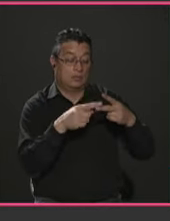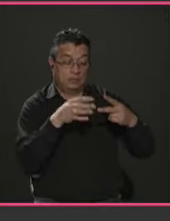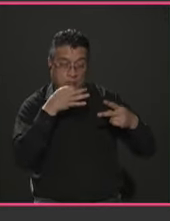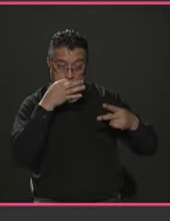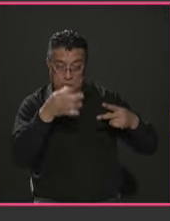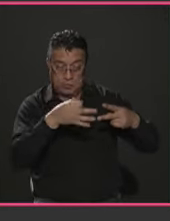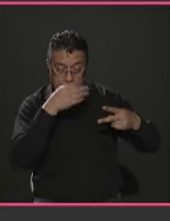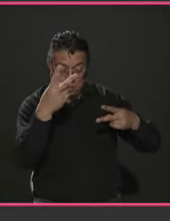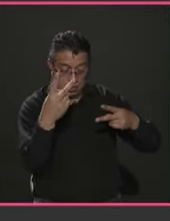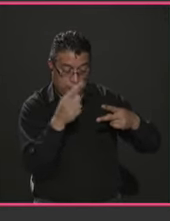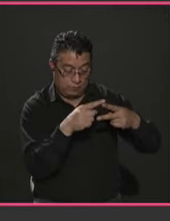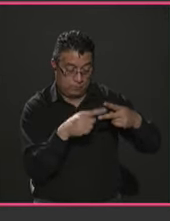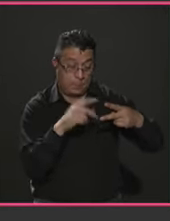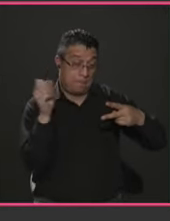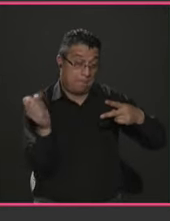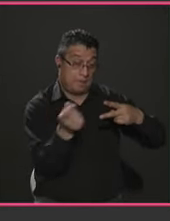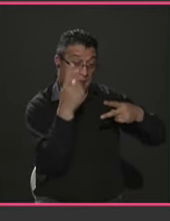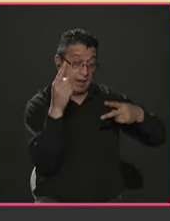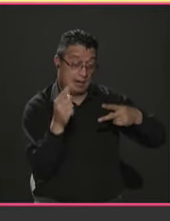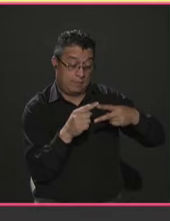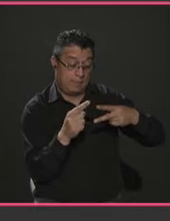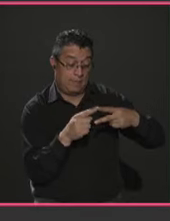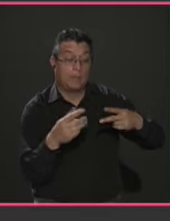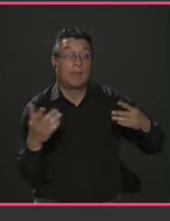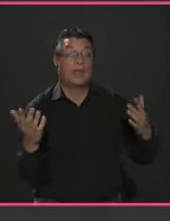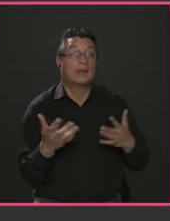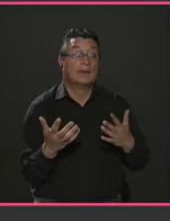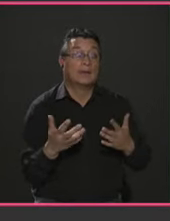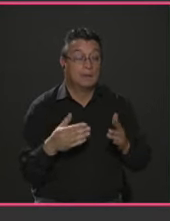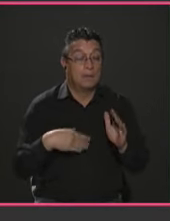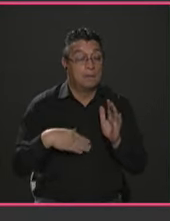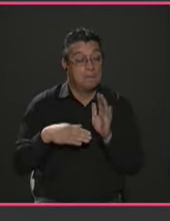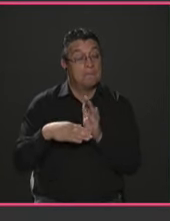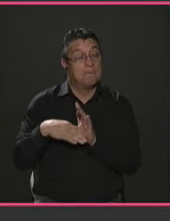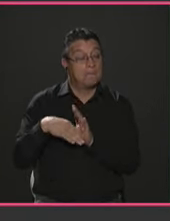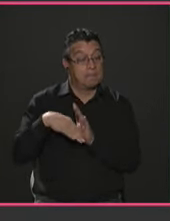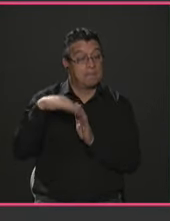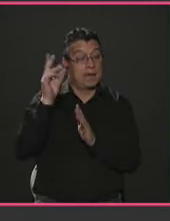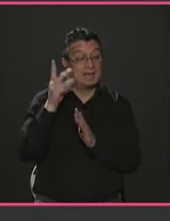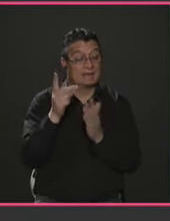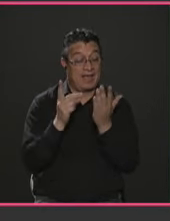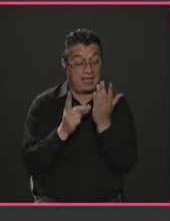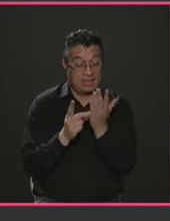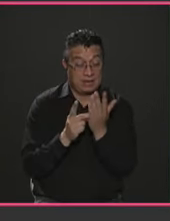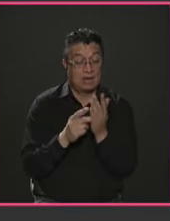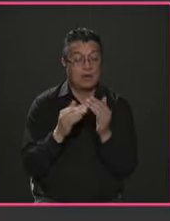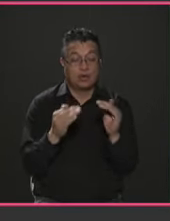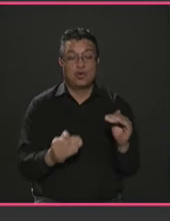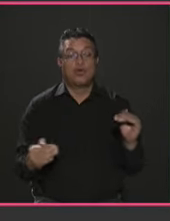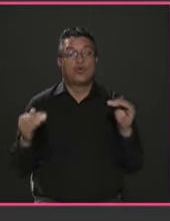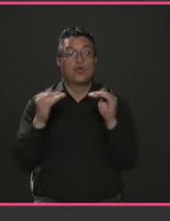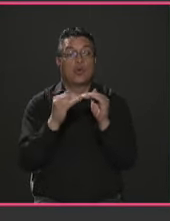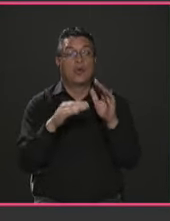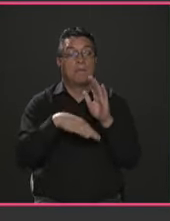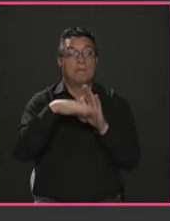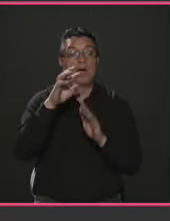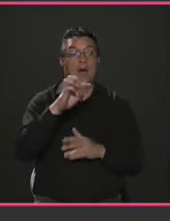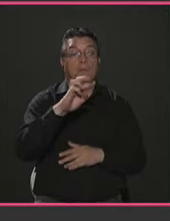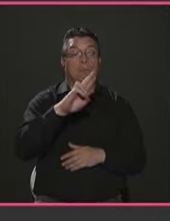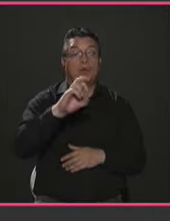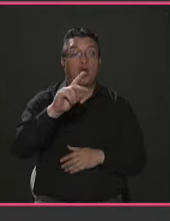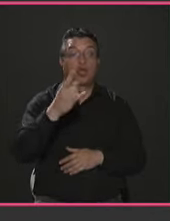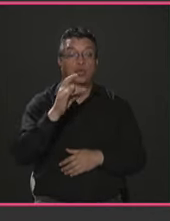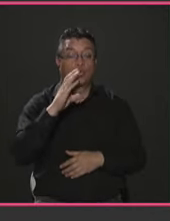fuertes la primera era que más sí más digitalización equivalía a más productividad